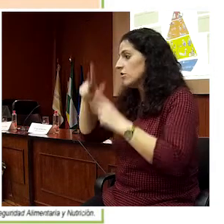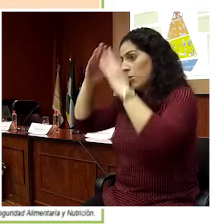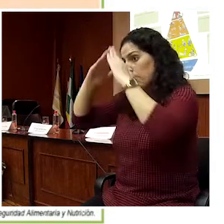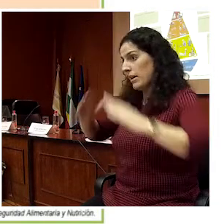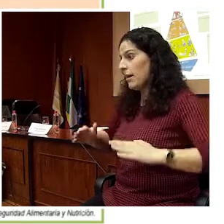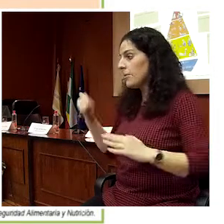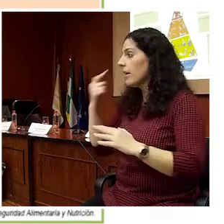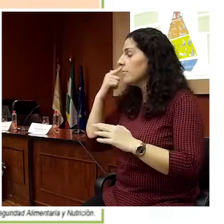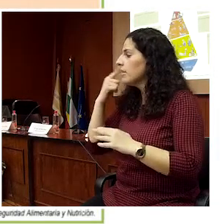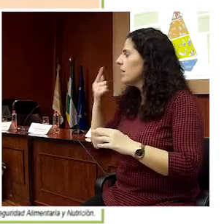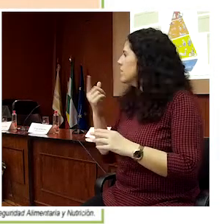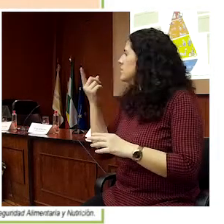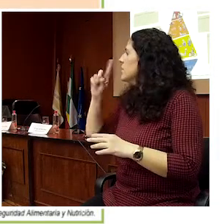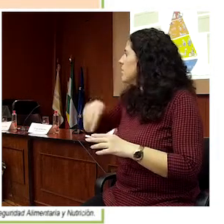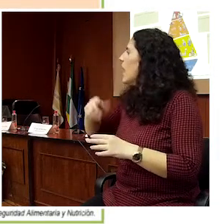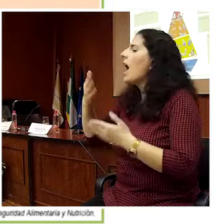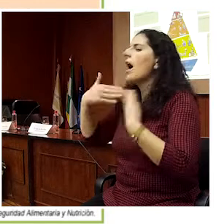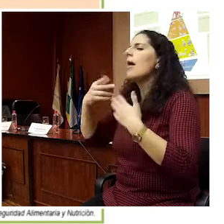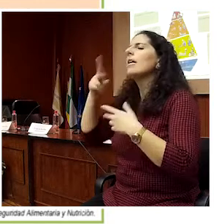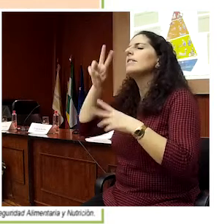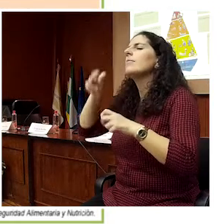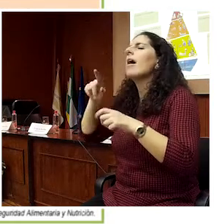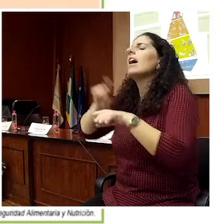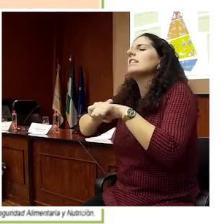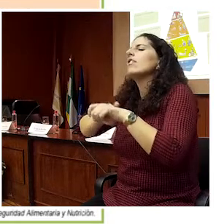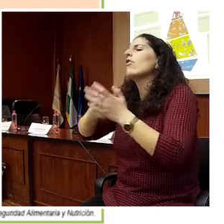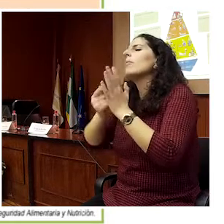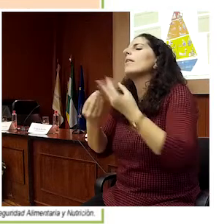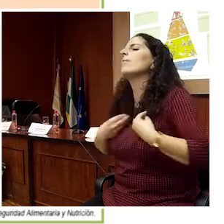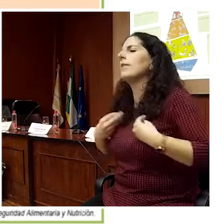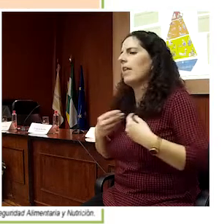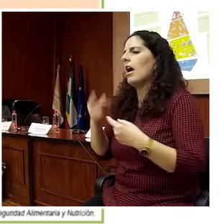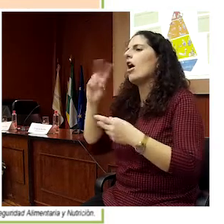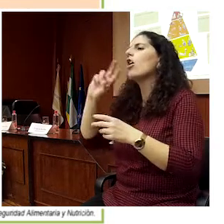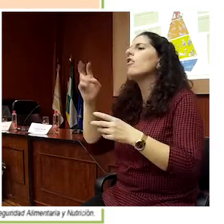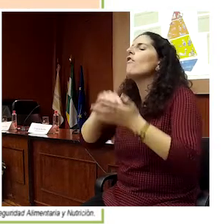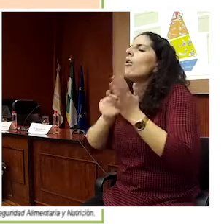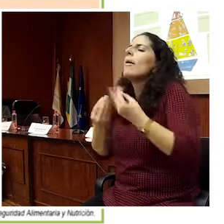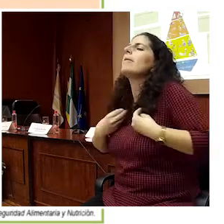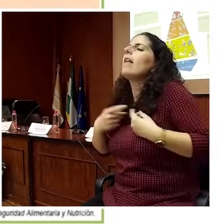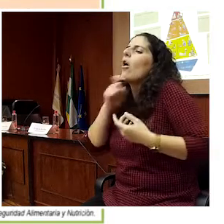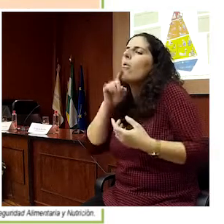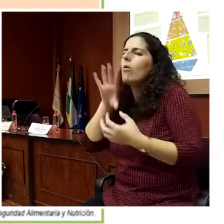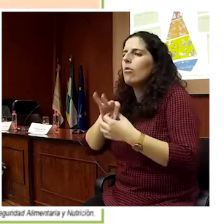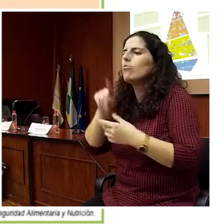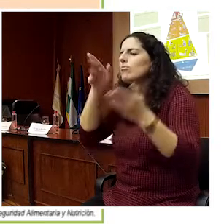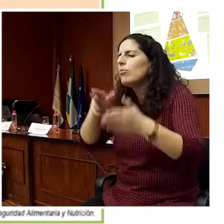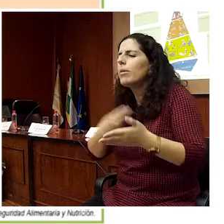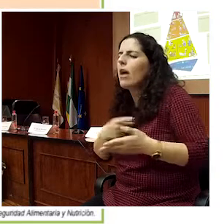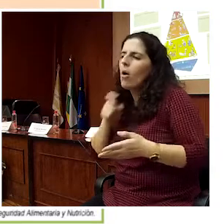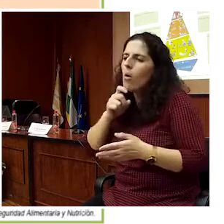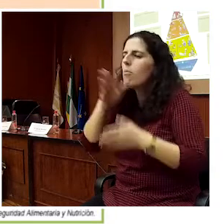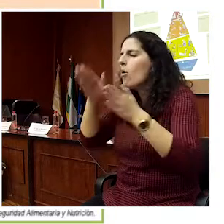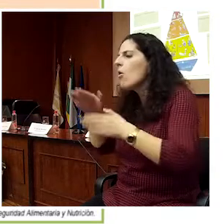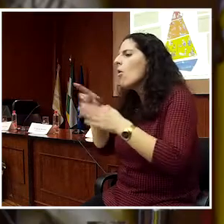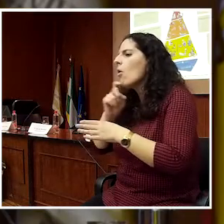pirámide, en la cual hablemos fundamentalmente de estilos de vida, más que de hábitos de alimentación. Hablemos de estilos de vida, entre los cuales